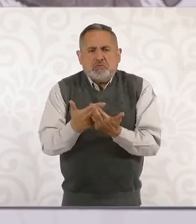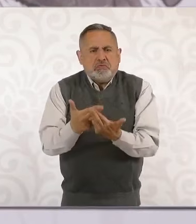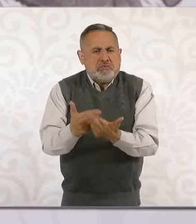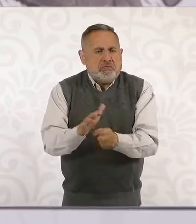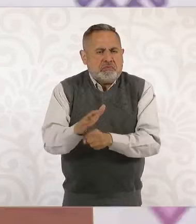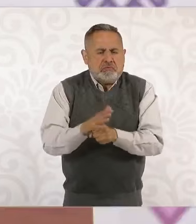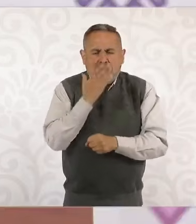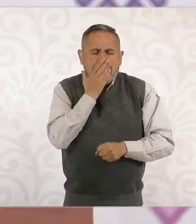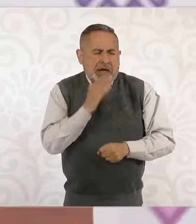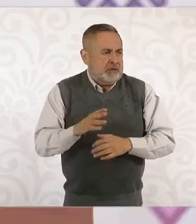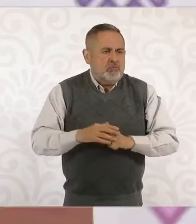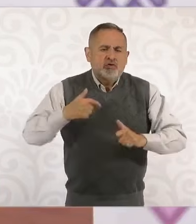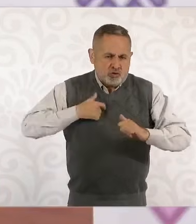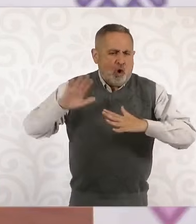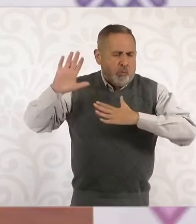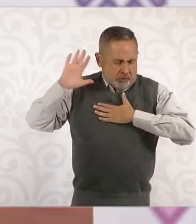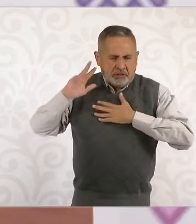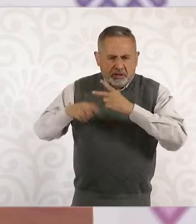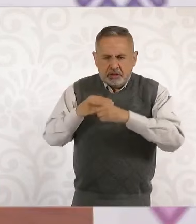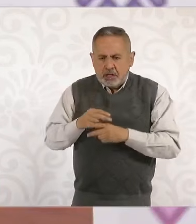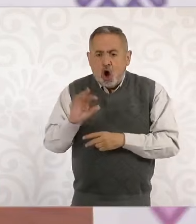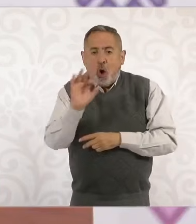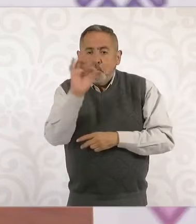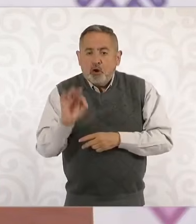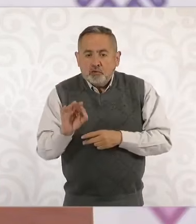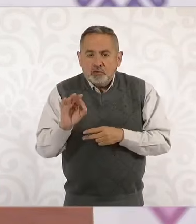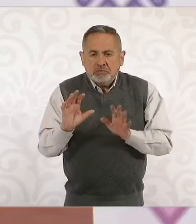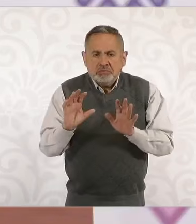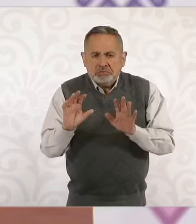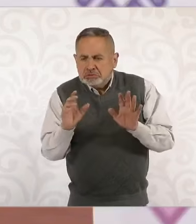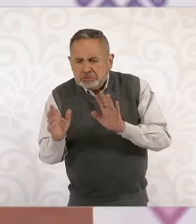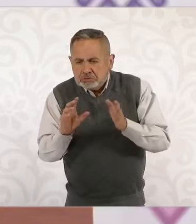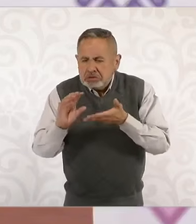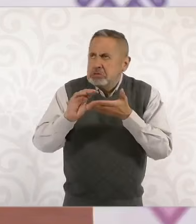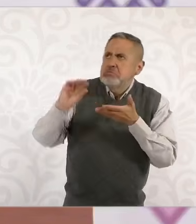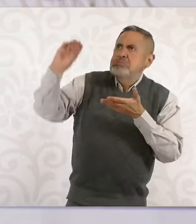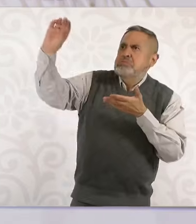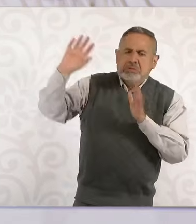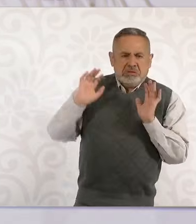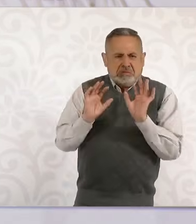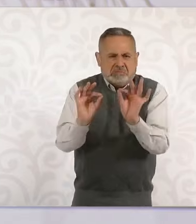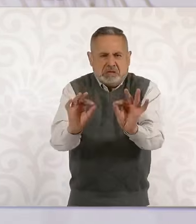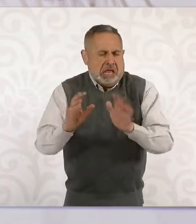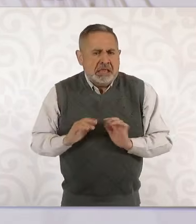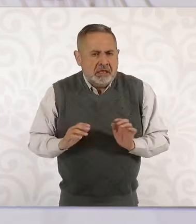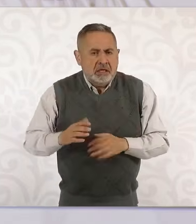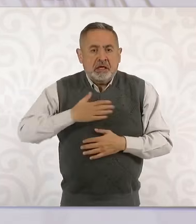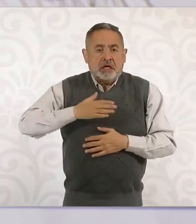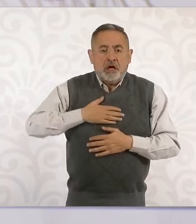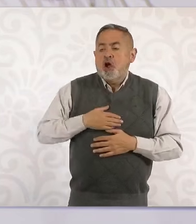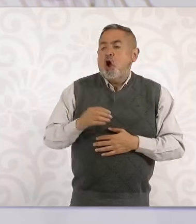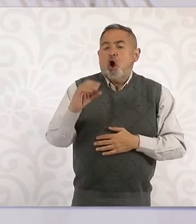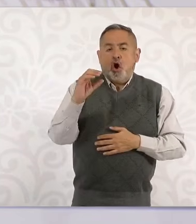me comprometí, un porcentaje de la deuda muy racional respecto al PIB. Somos de los países de la Organización para